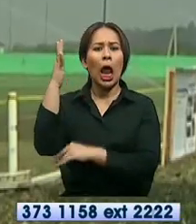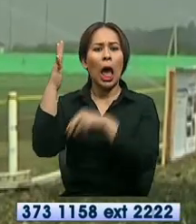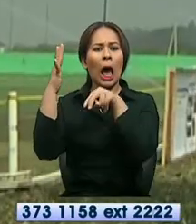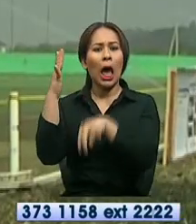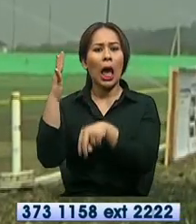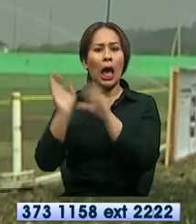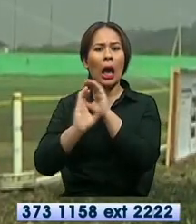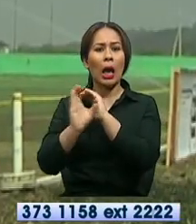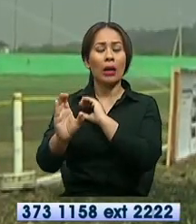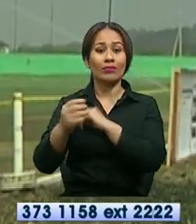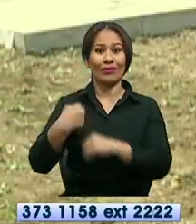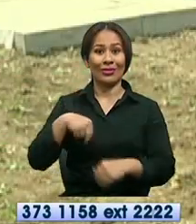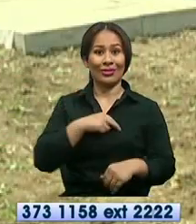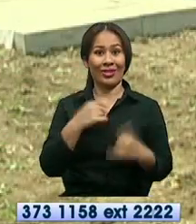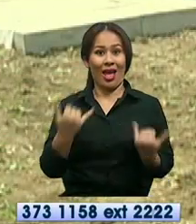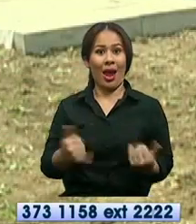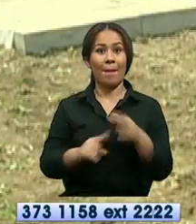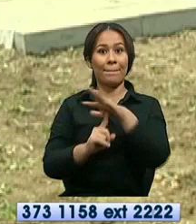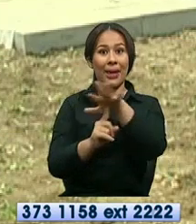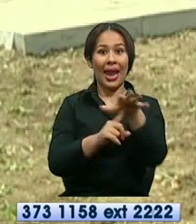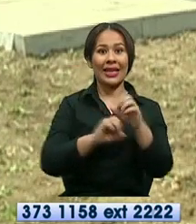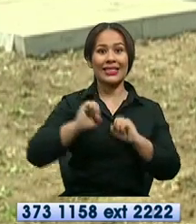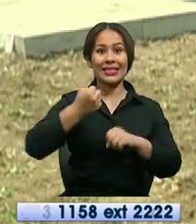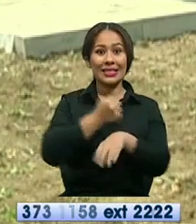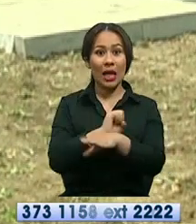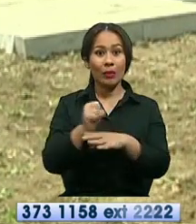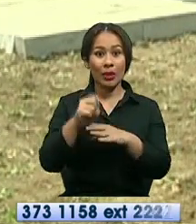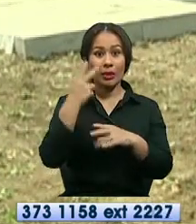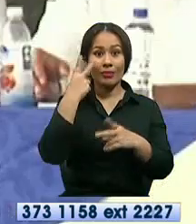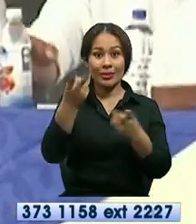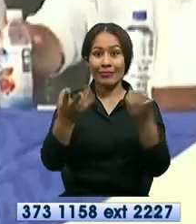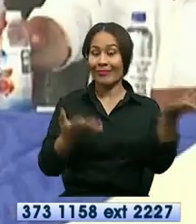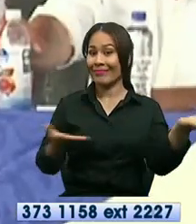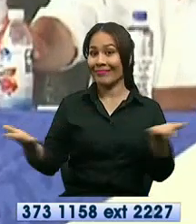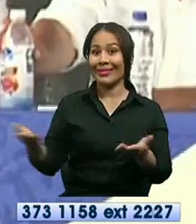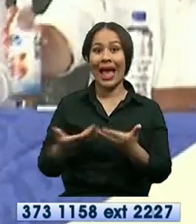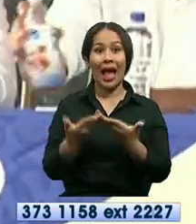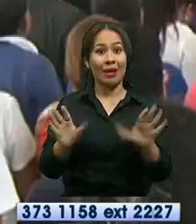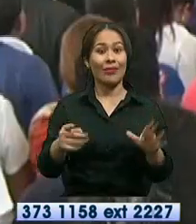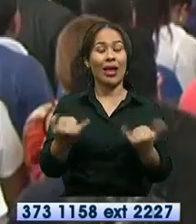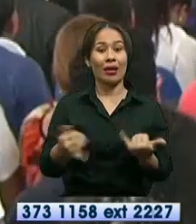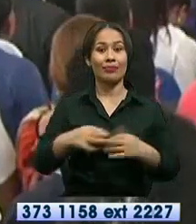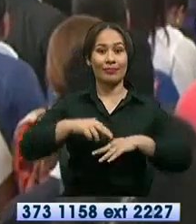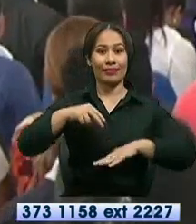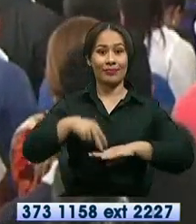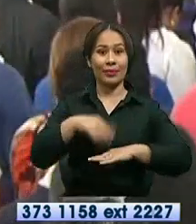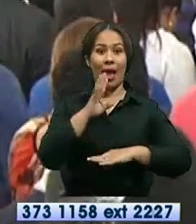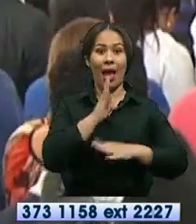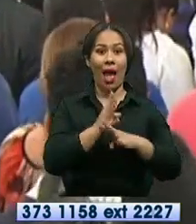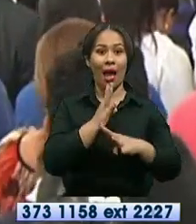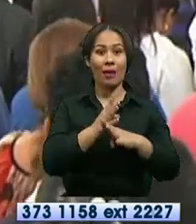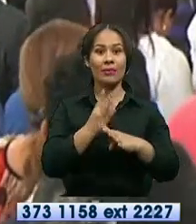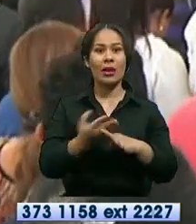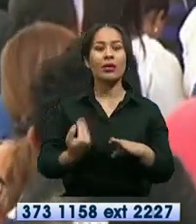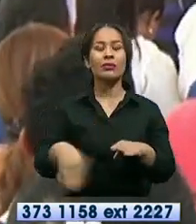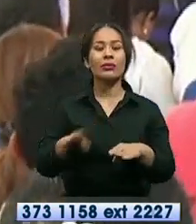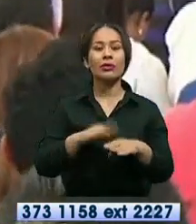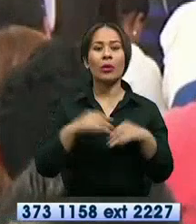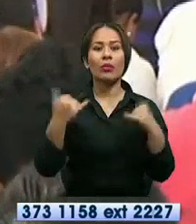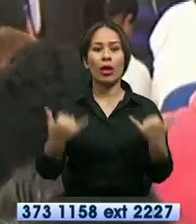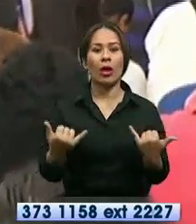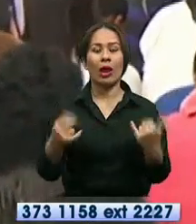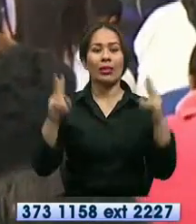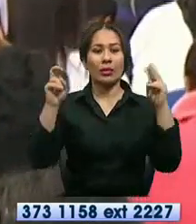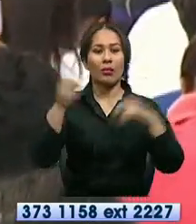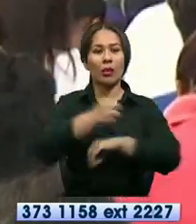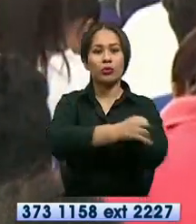el parque Samanes, pues ya hasta les da vergüenza llamar parque a lo que ellos llamaban, ¿no? Aprovechó la tarima para referirse a la situación que se está viviendo